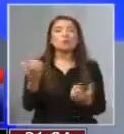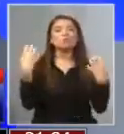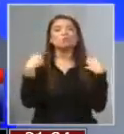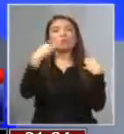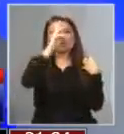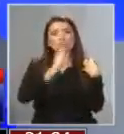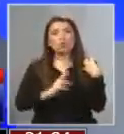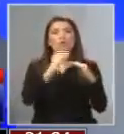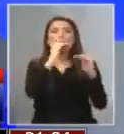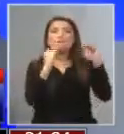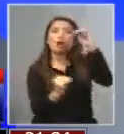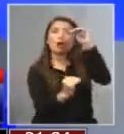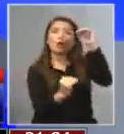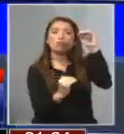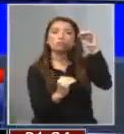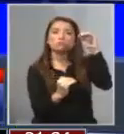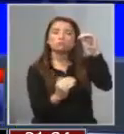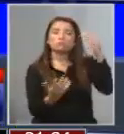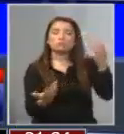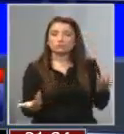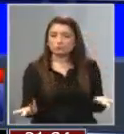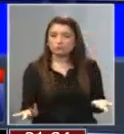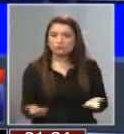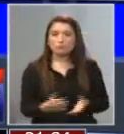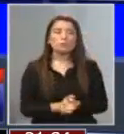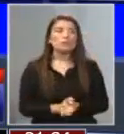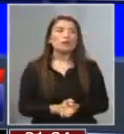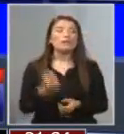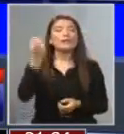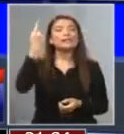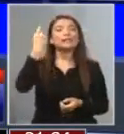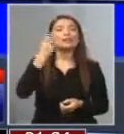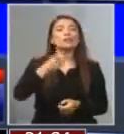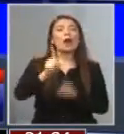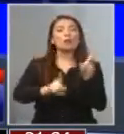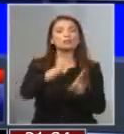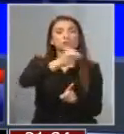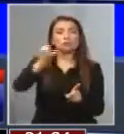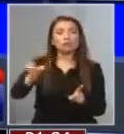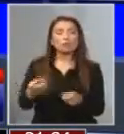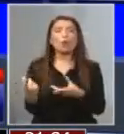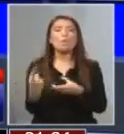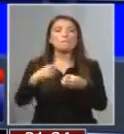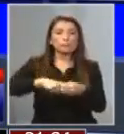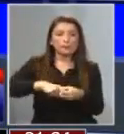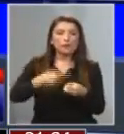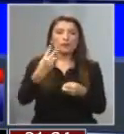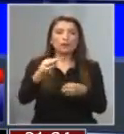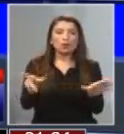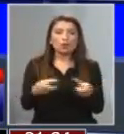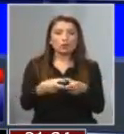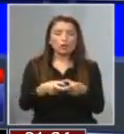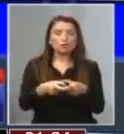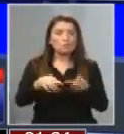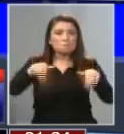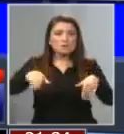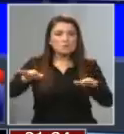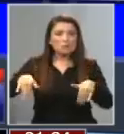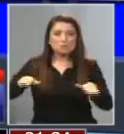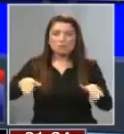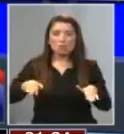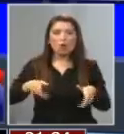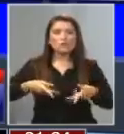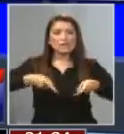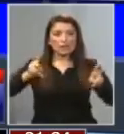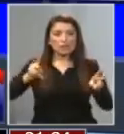los expertos... En el entendido que estas personas que son miembros del Consejo tienen la misma potestad para escribir el